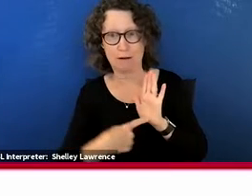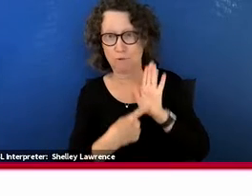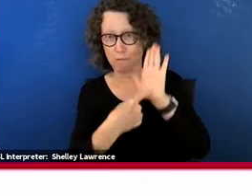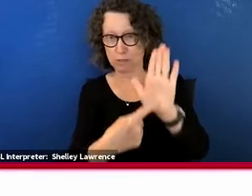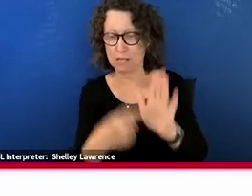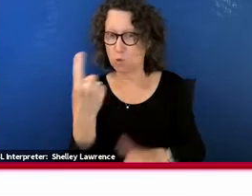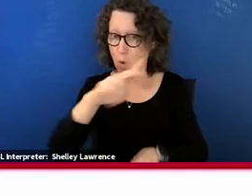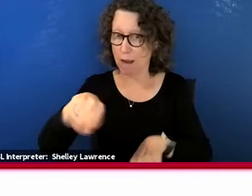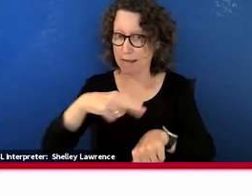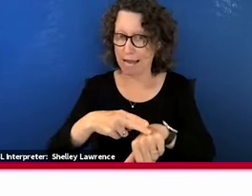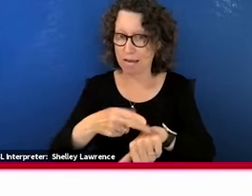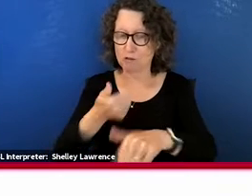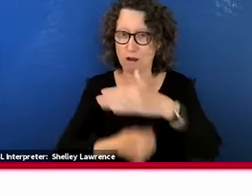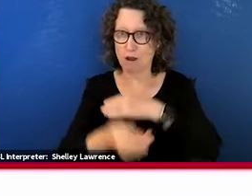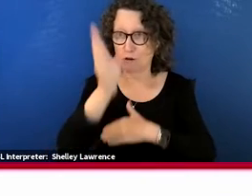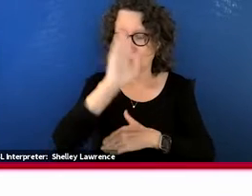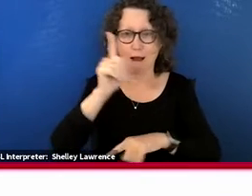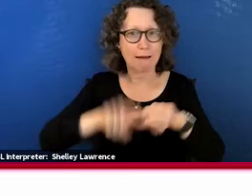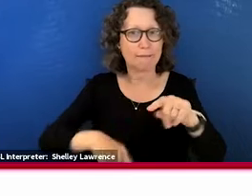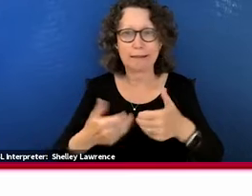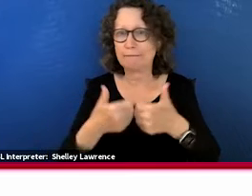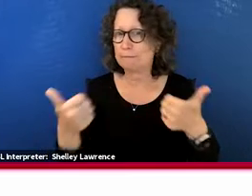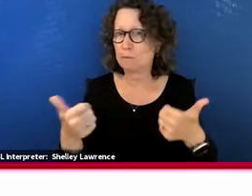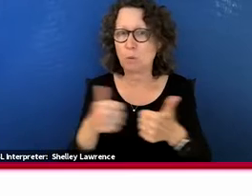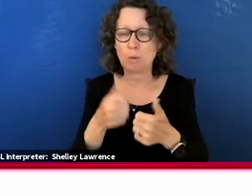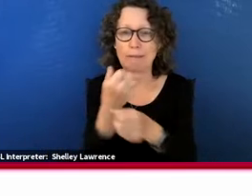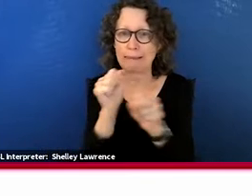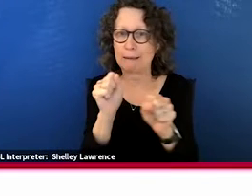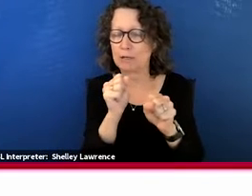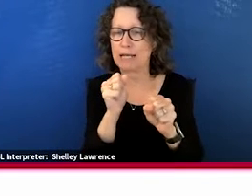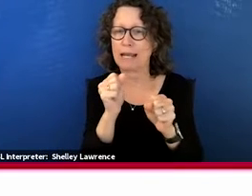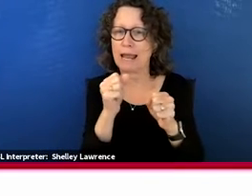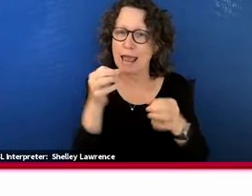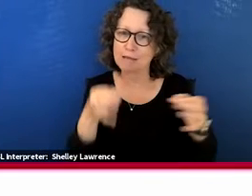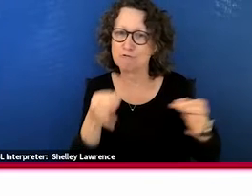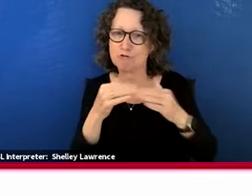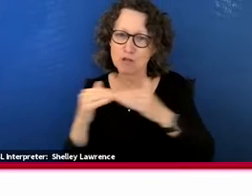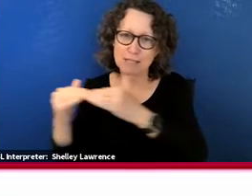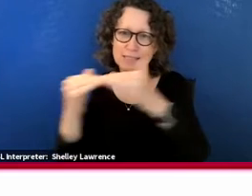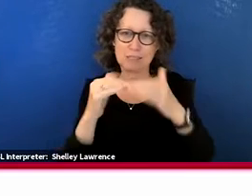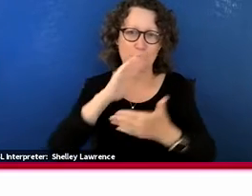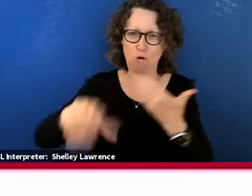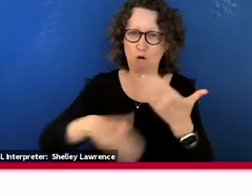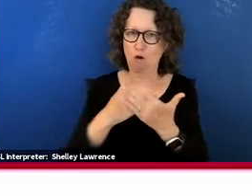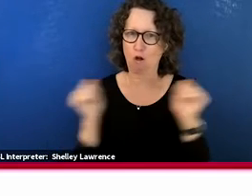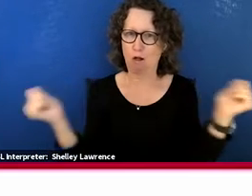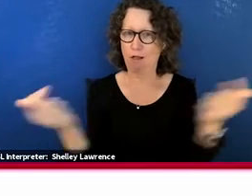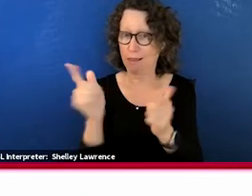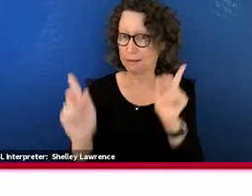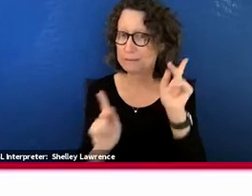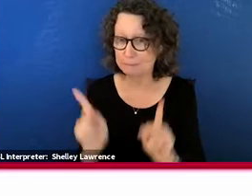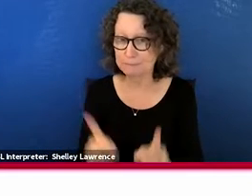representa. Una nación bajo Dios, indivisa, con libertad y justicia para todos.